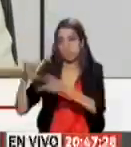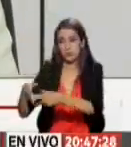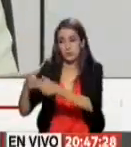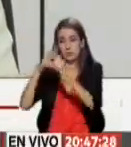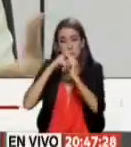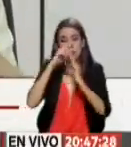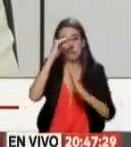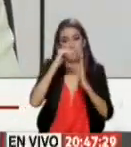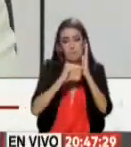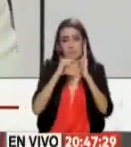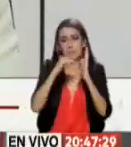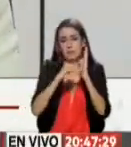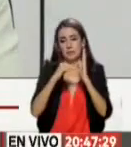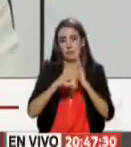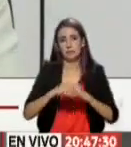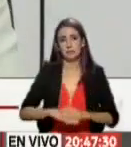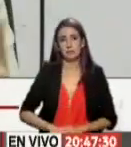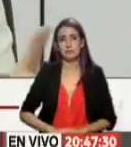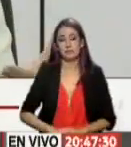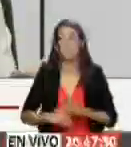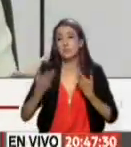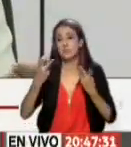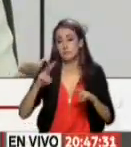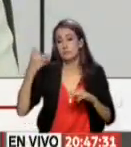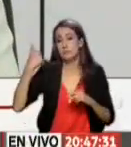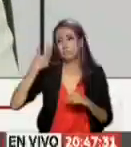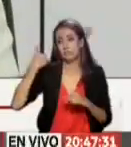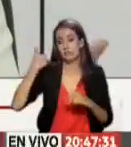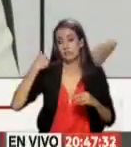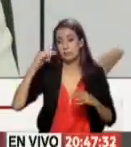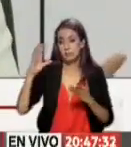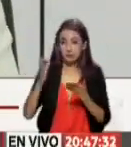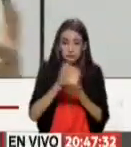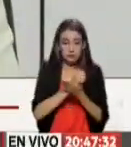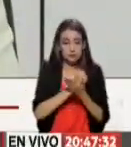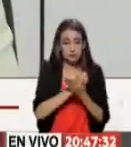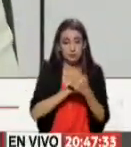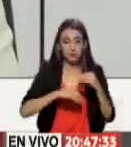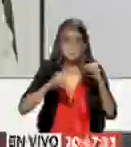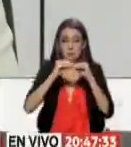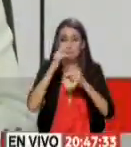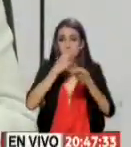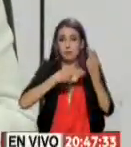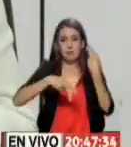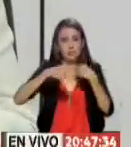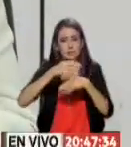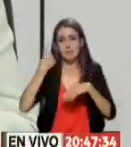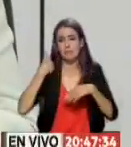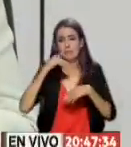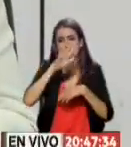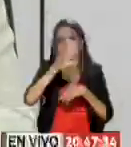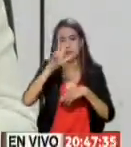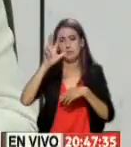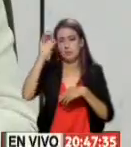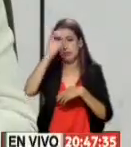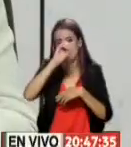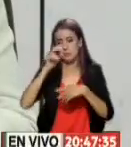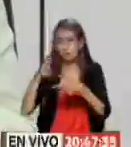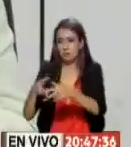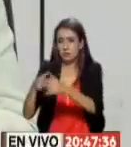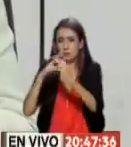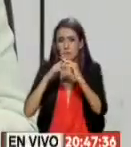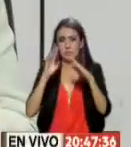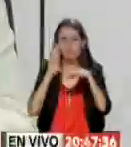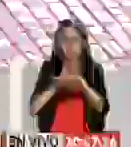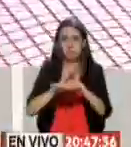tasa más baja del mercado y tiene, capta la mayor parte del mercado, 53% del mercado hipotecario de los